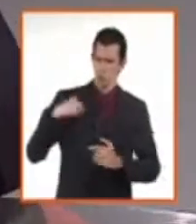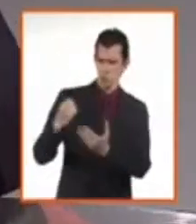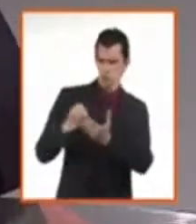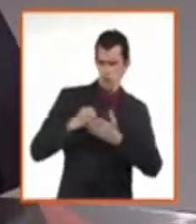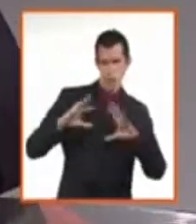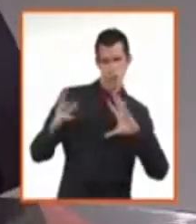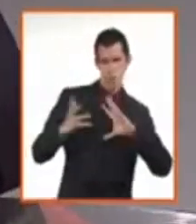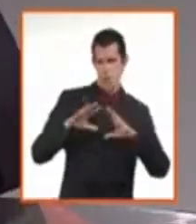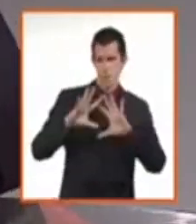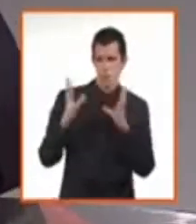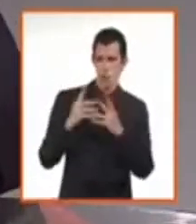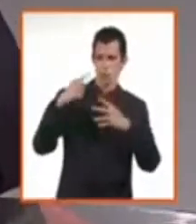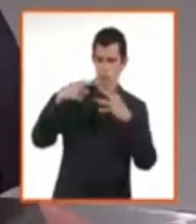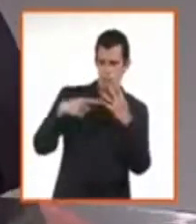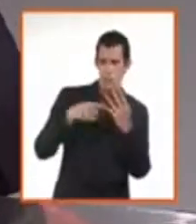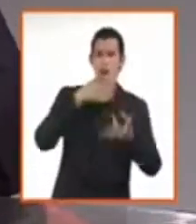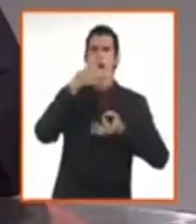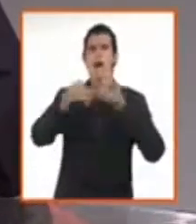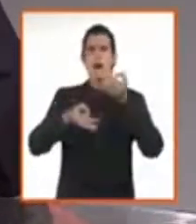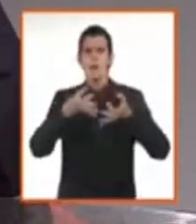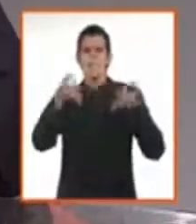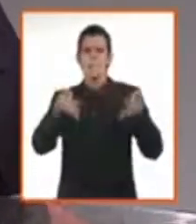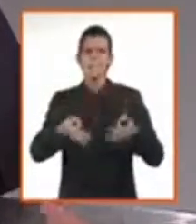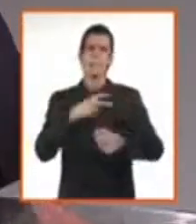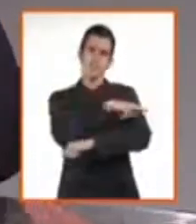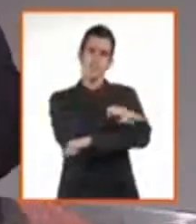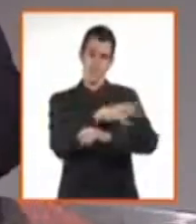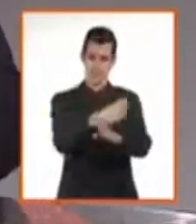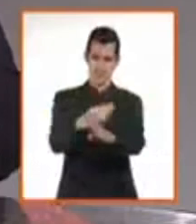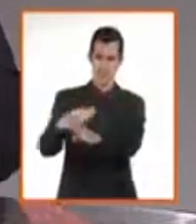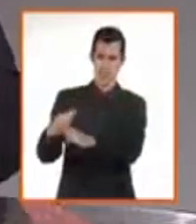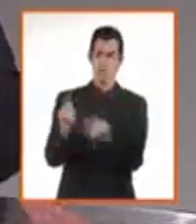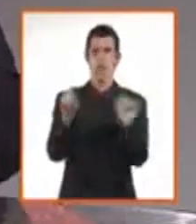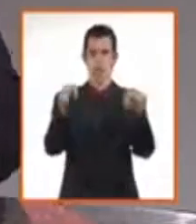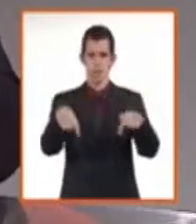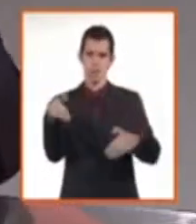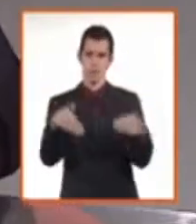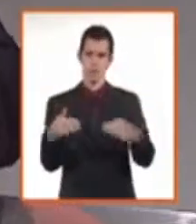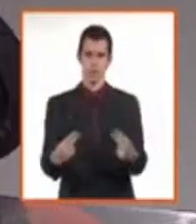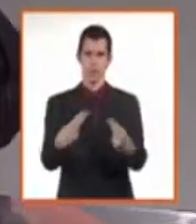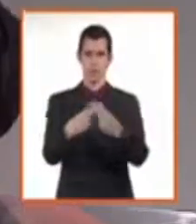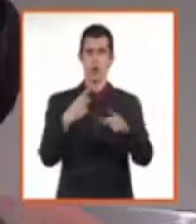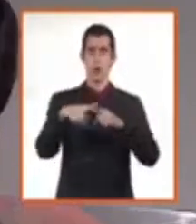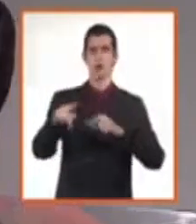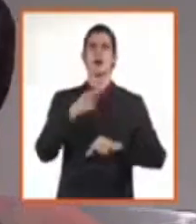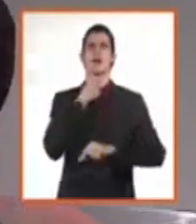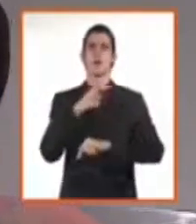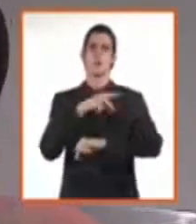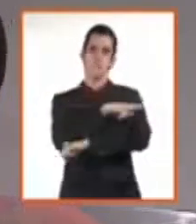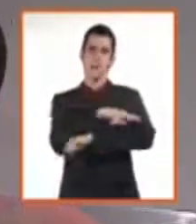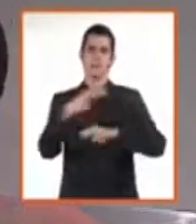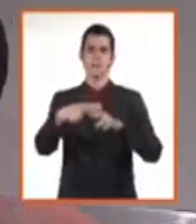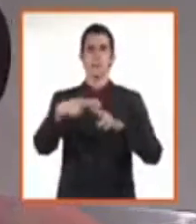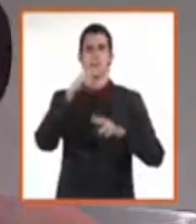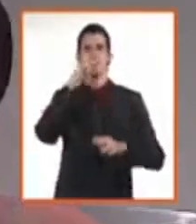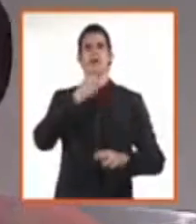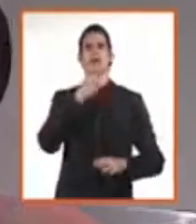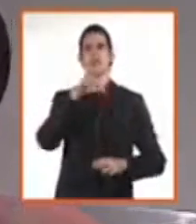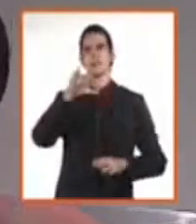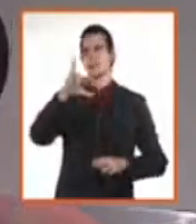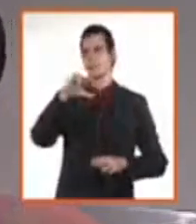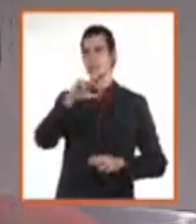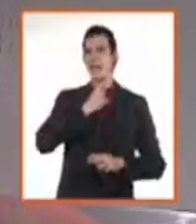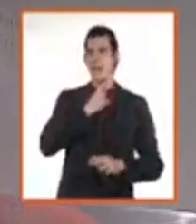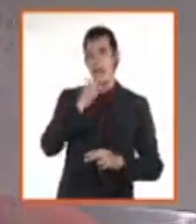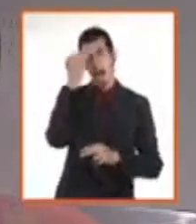decía el creo que el primer ministro de belice con el tema de los combustibles también y yo creo que agradeciendo también de que